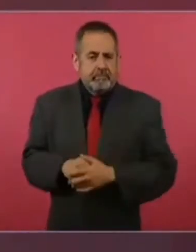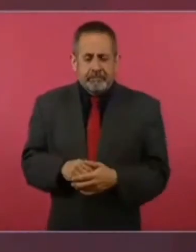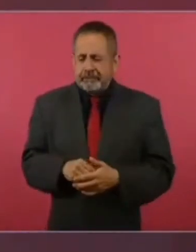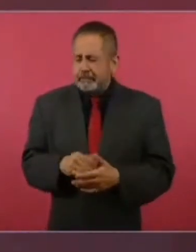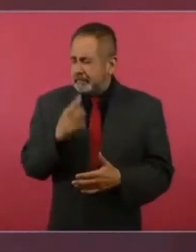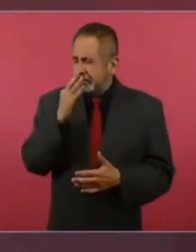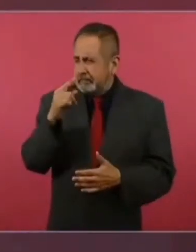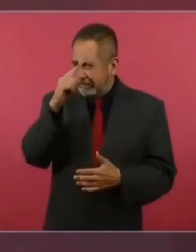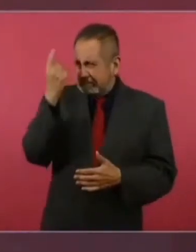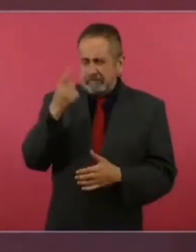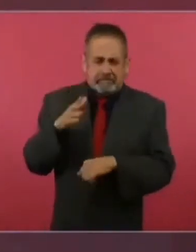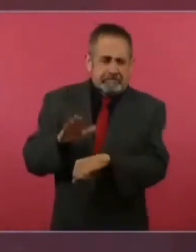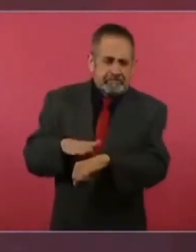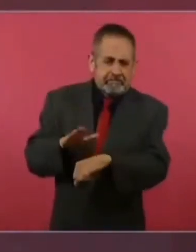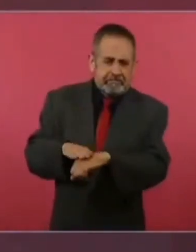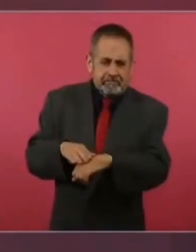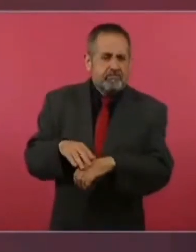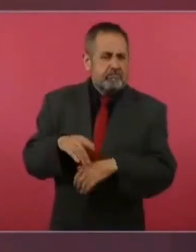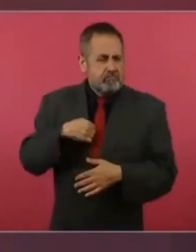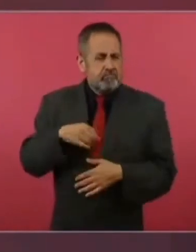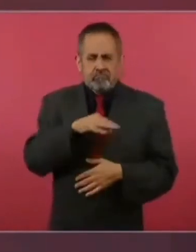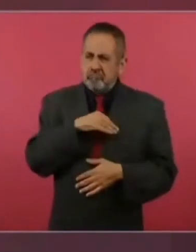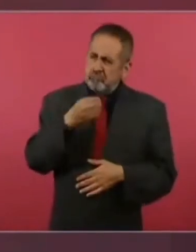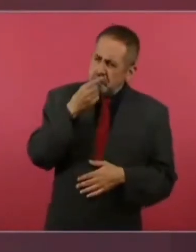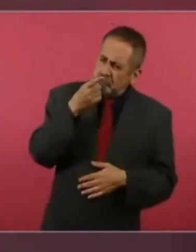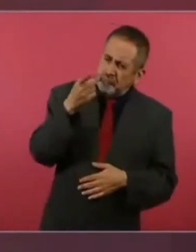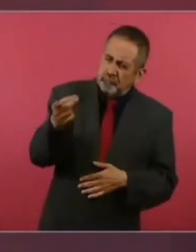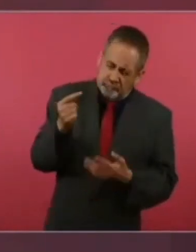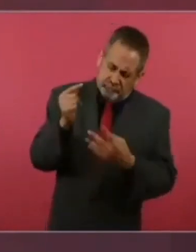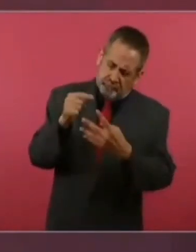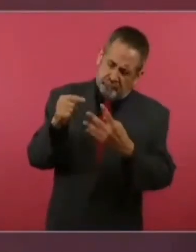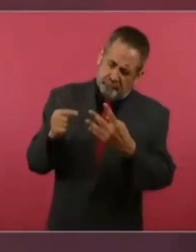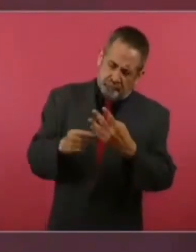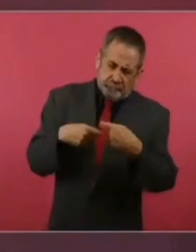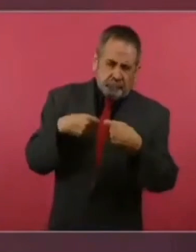básicas? Esas se las puedo yo